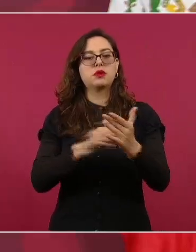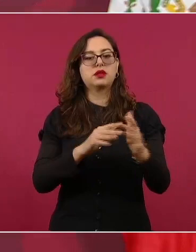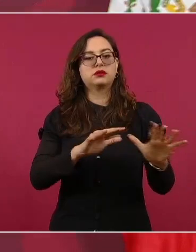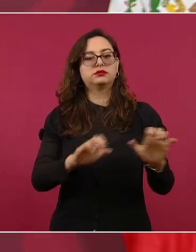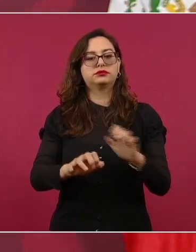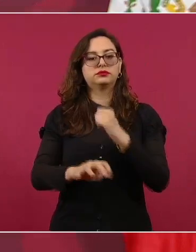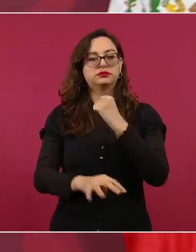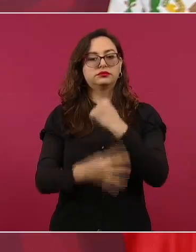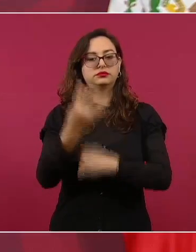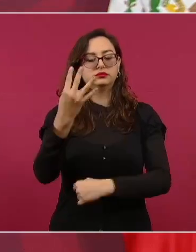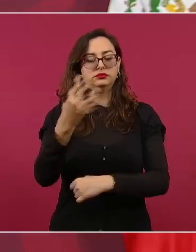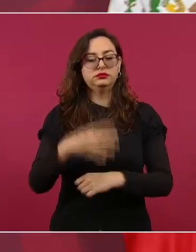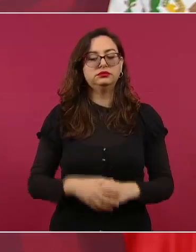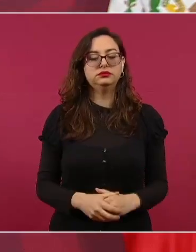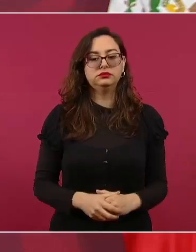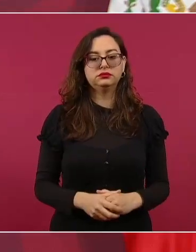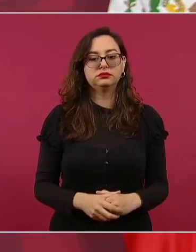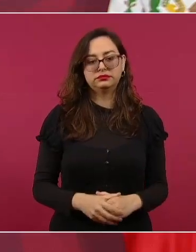1914, marinos